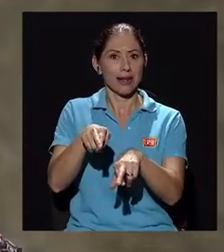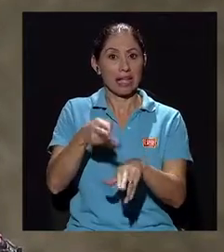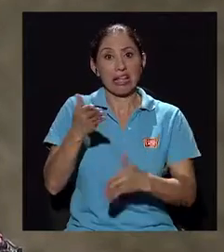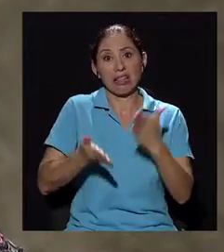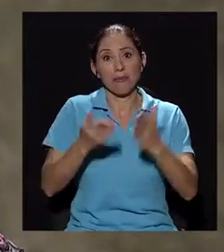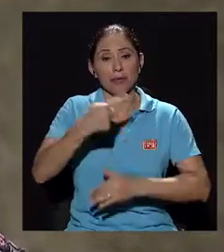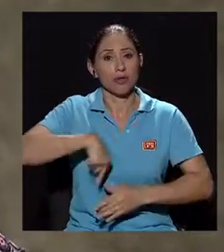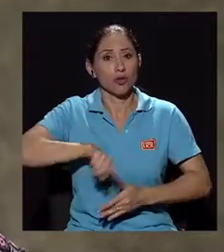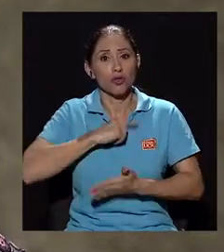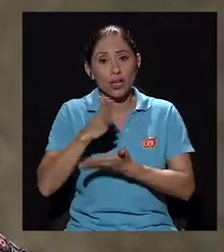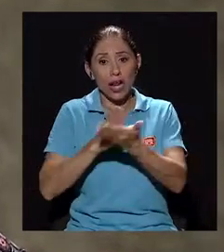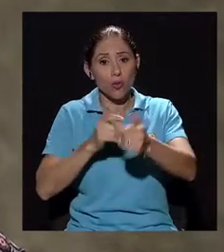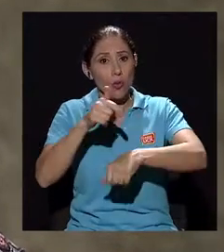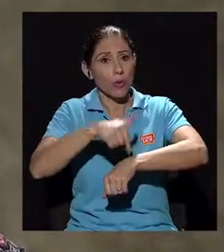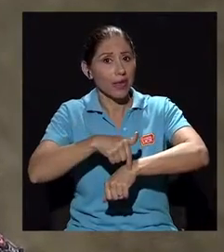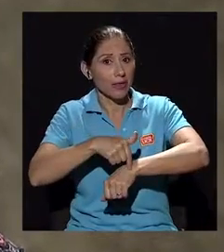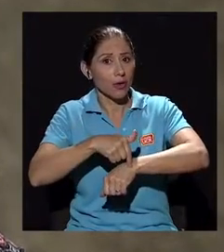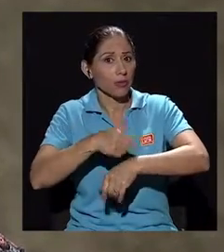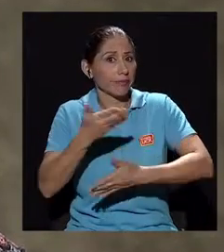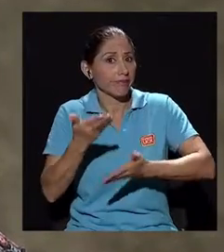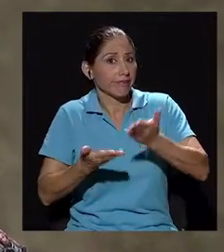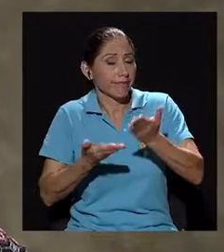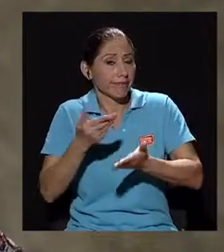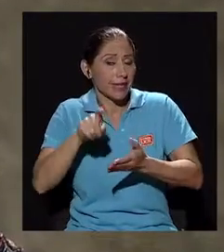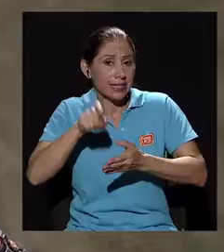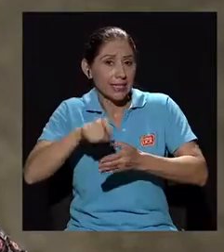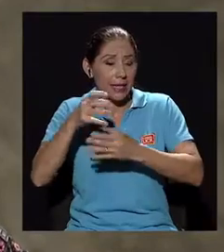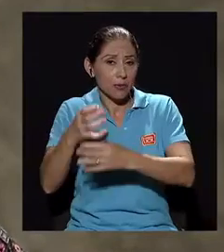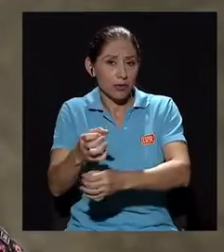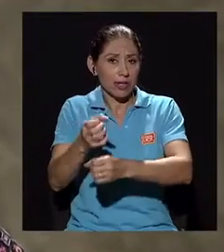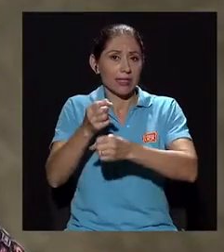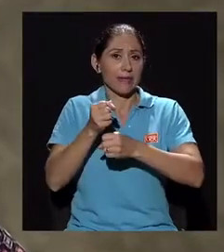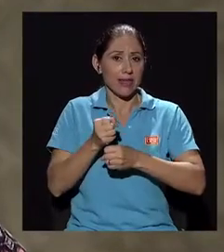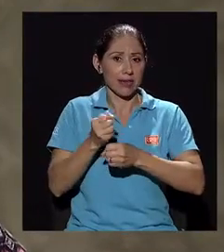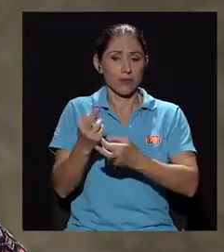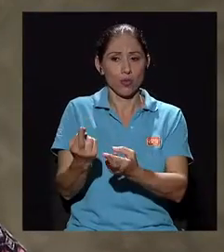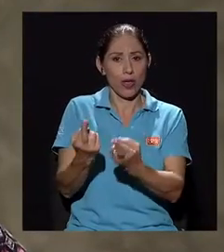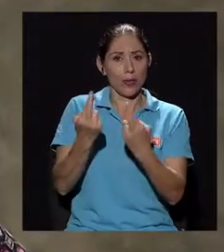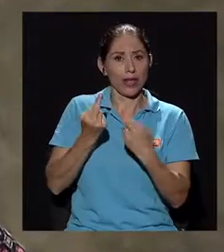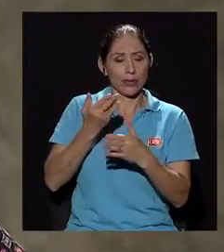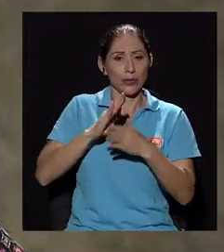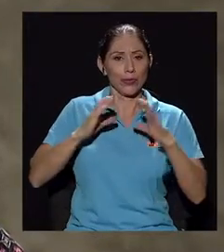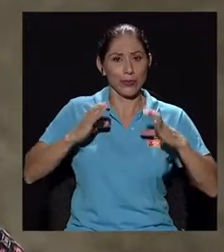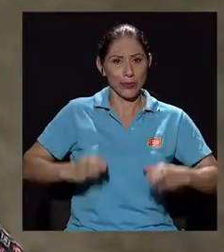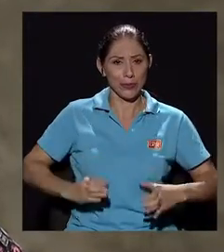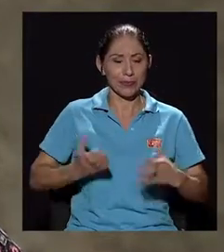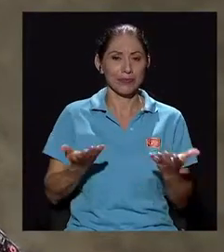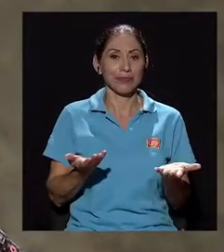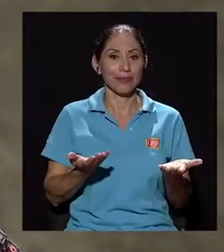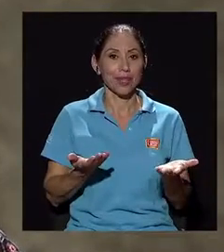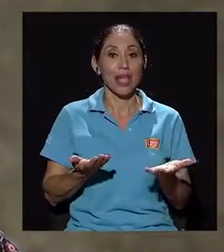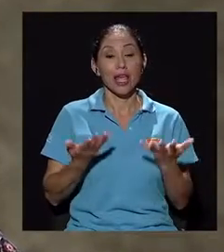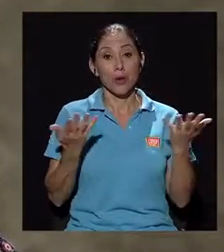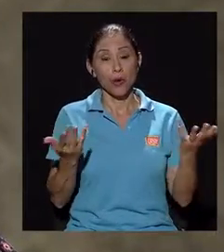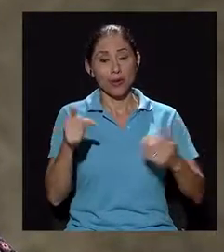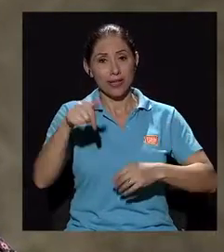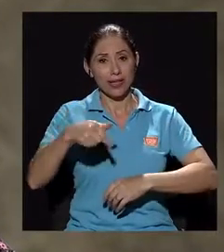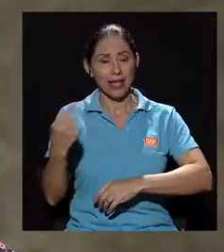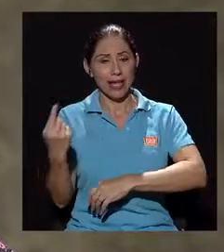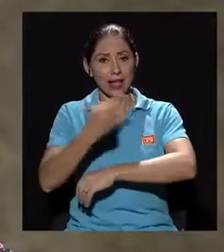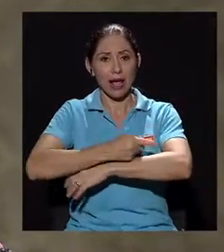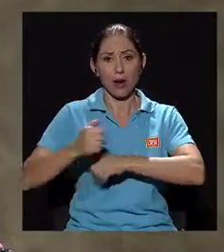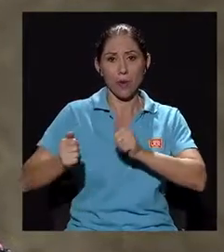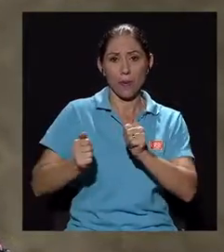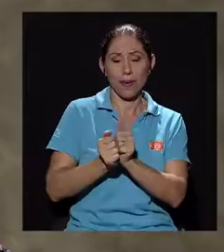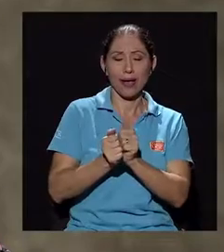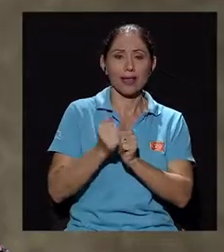veamos en un momento en el que, por ejemplo, tengamos que recibir de esta donación. Y bueno, el día de